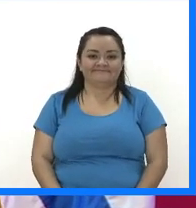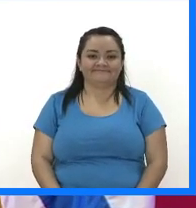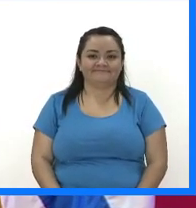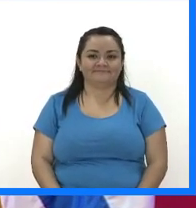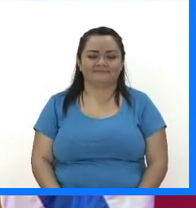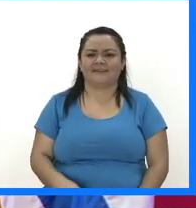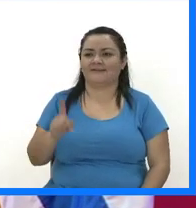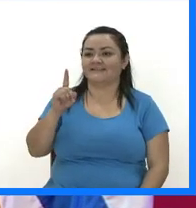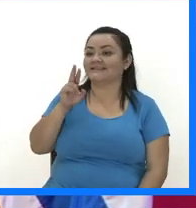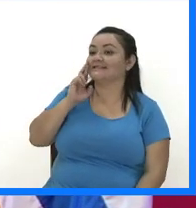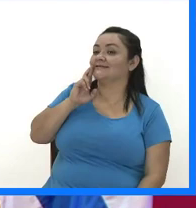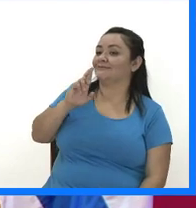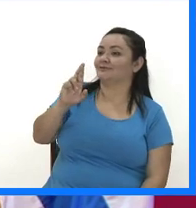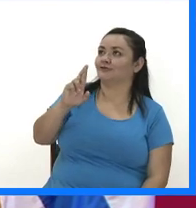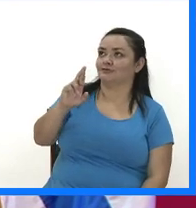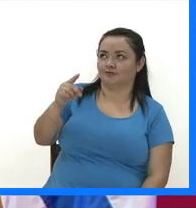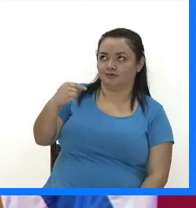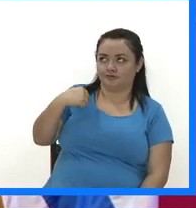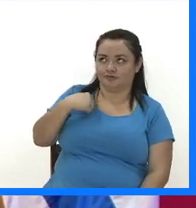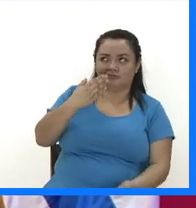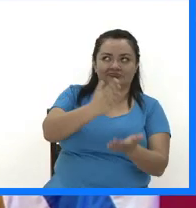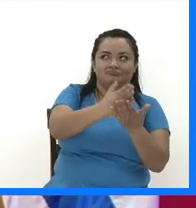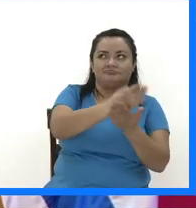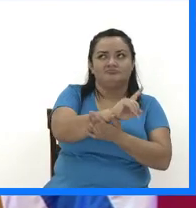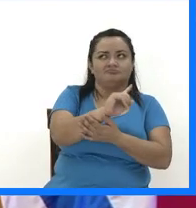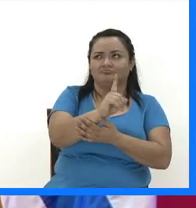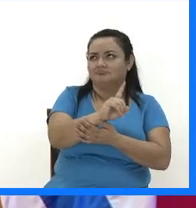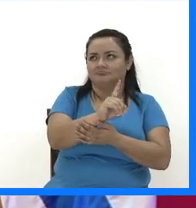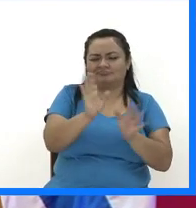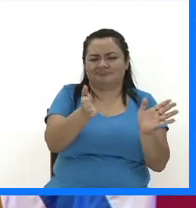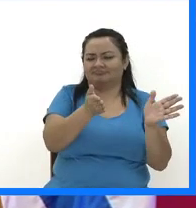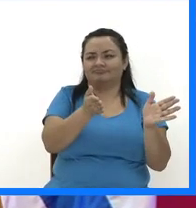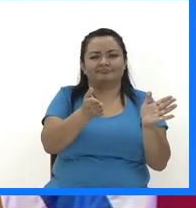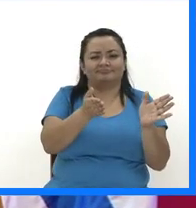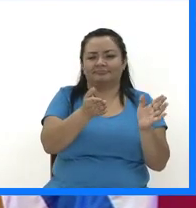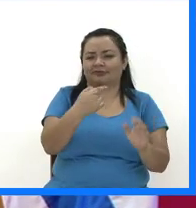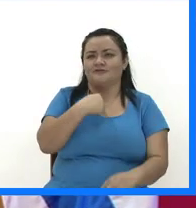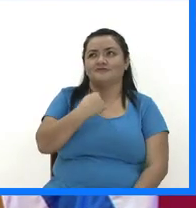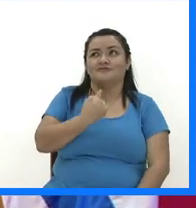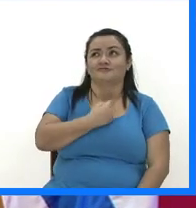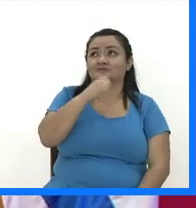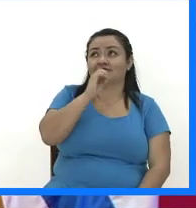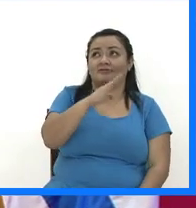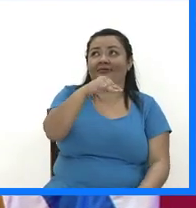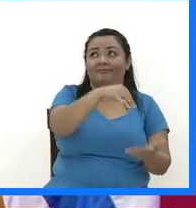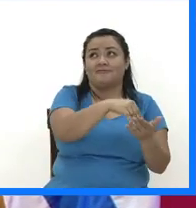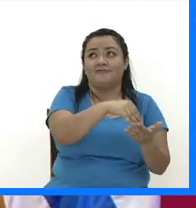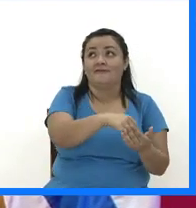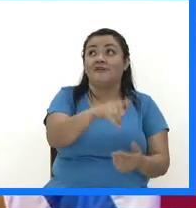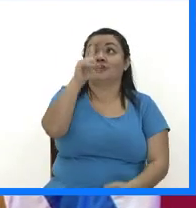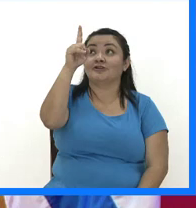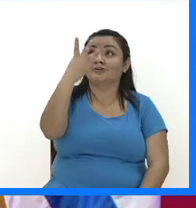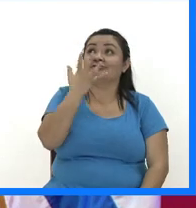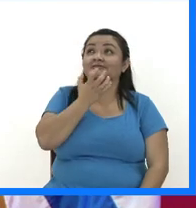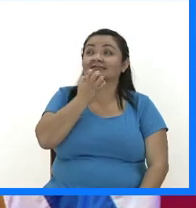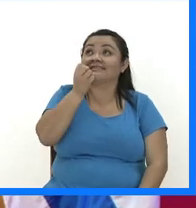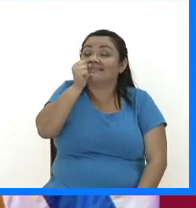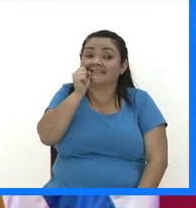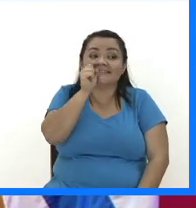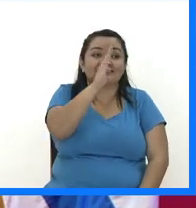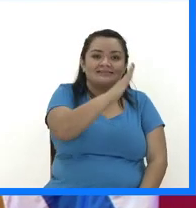no le dijo yo no hizo lento al pueblo yo solo le estoy diciendo al pueblo lo que dios quiere que le